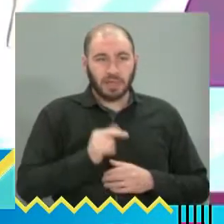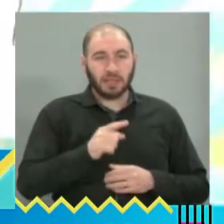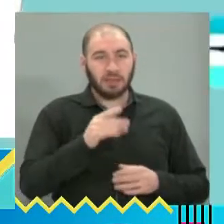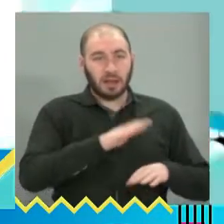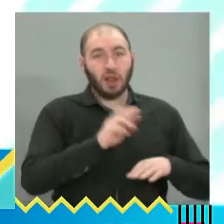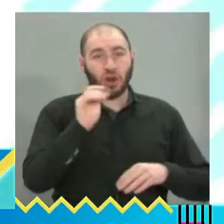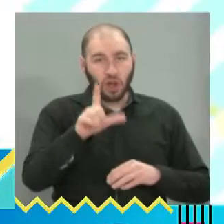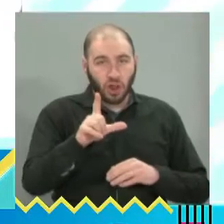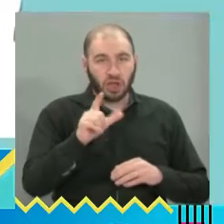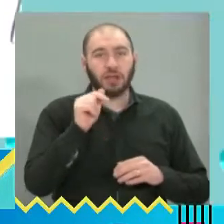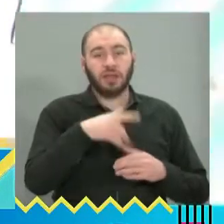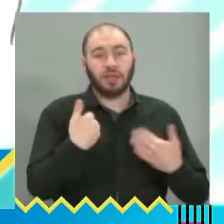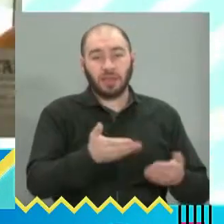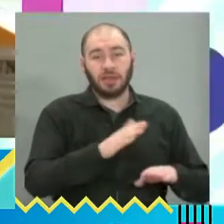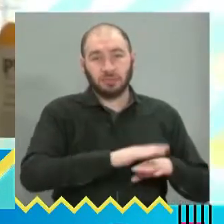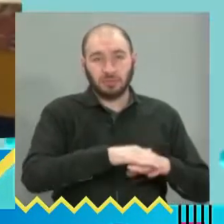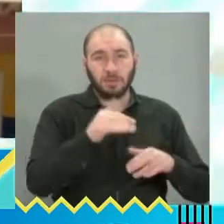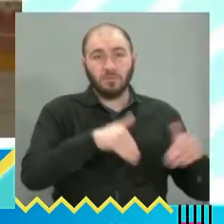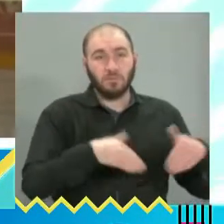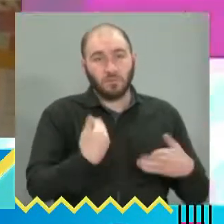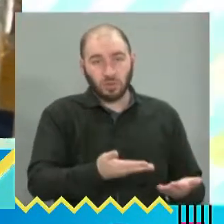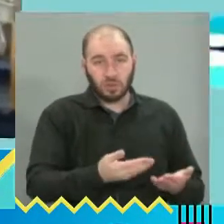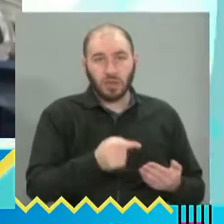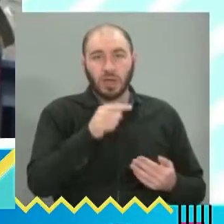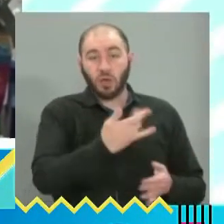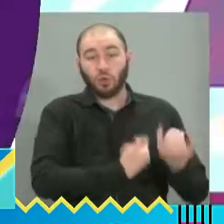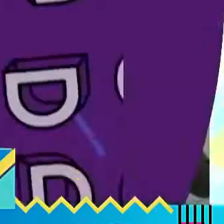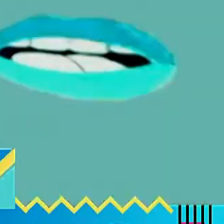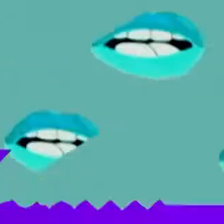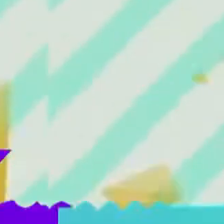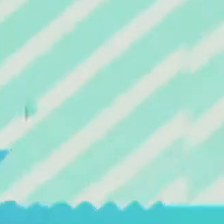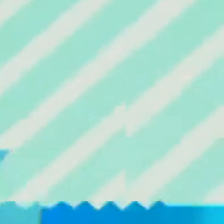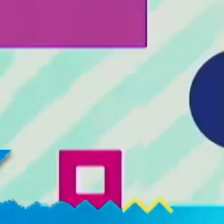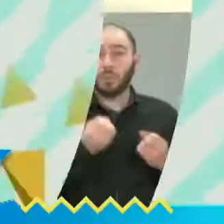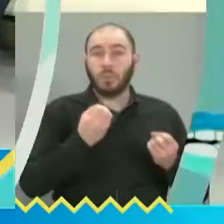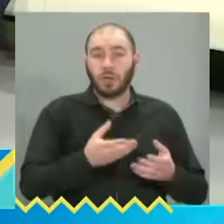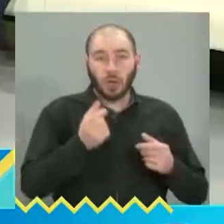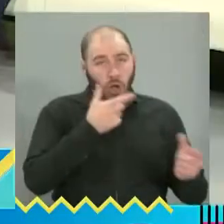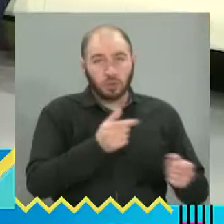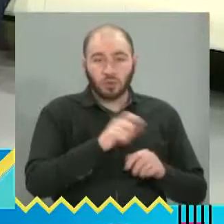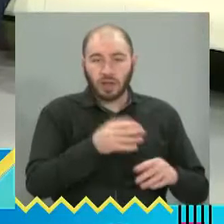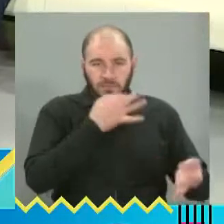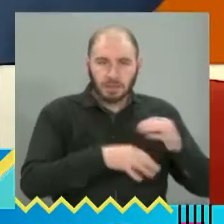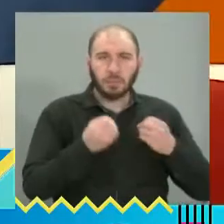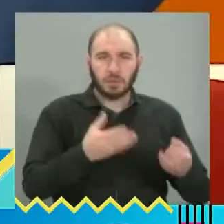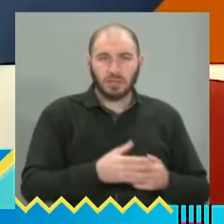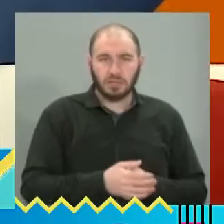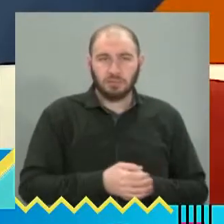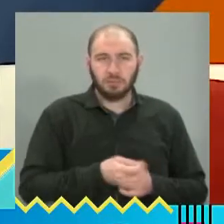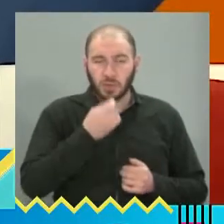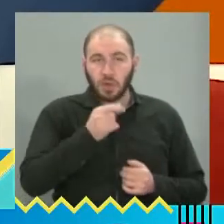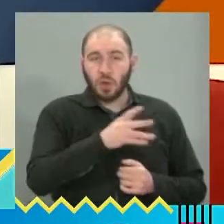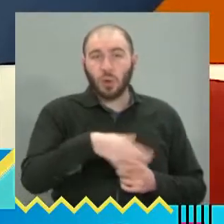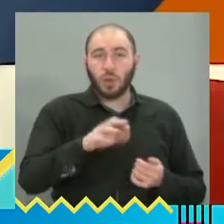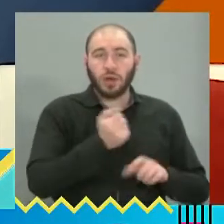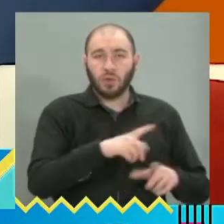rol, que se le ha dado esa función a través del voto, para que nos expliquen por qué no se controla y por qué se vende y por qué no hay un lugar